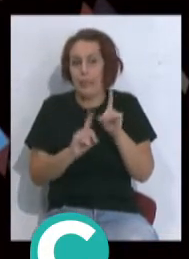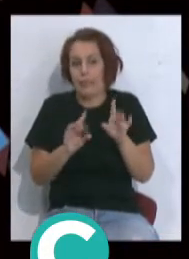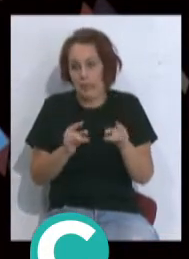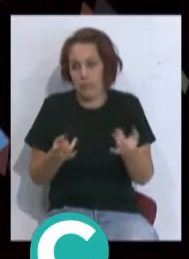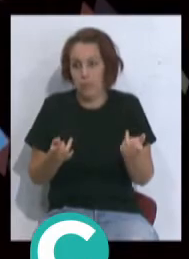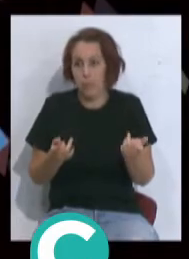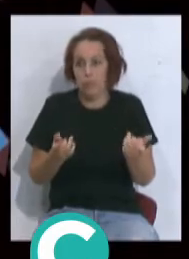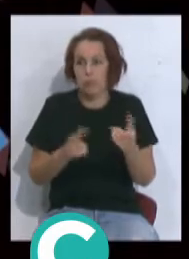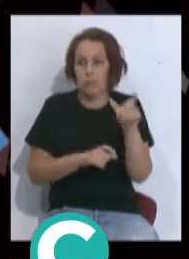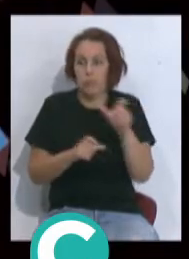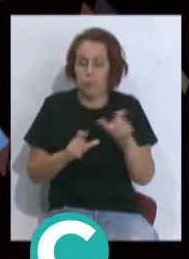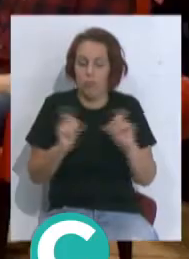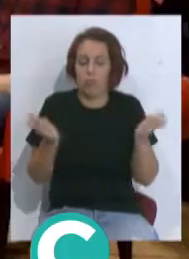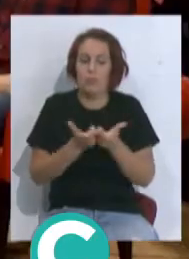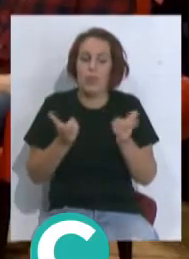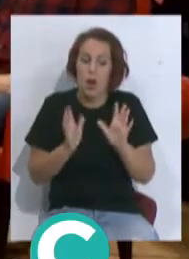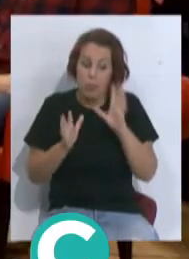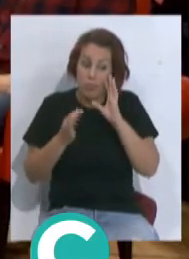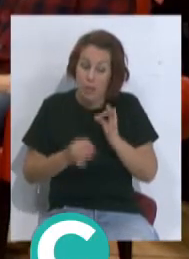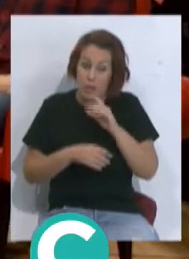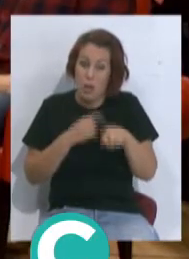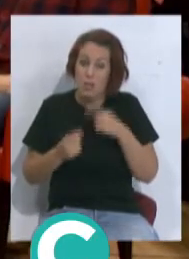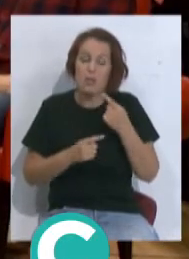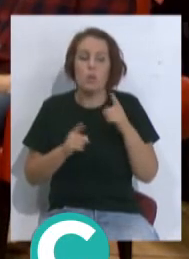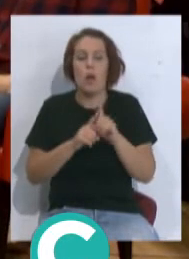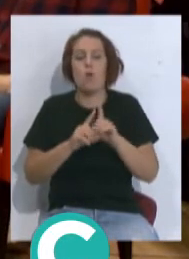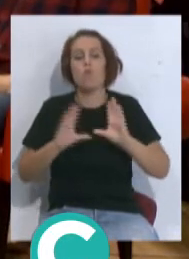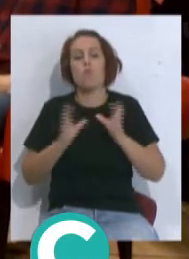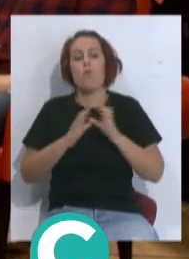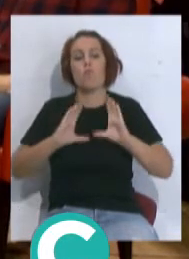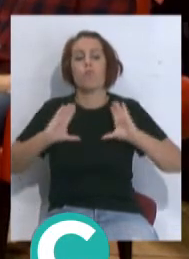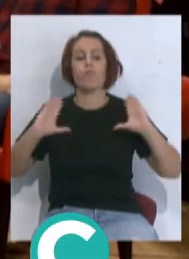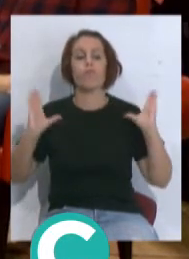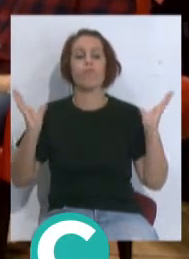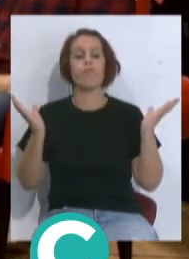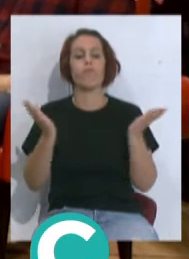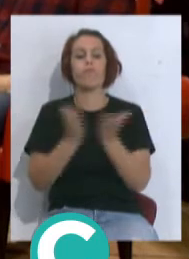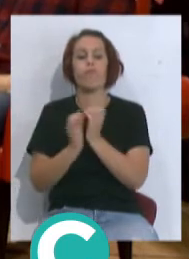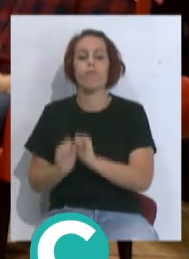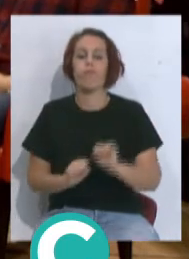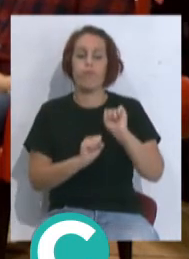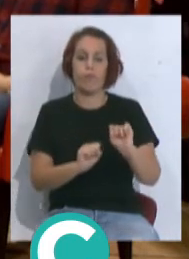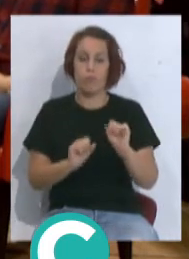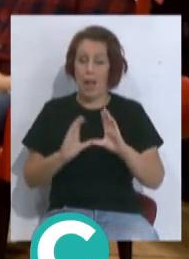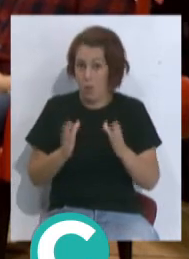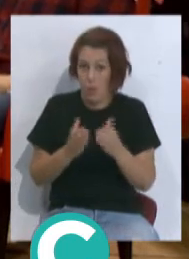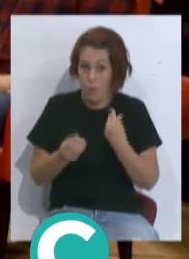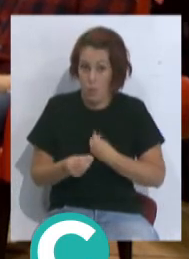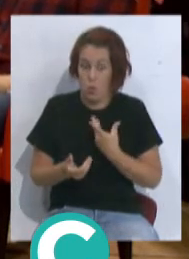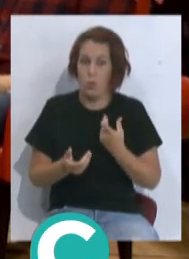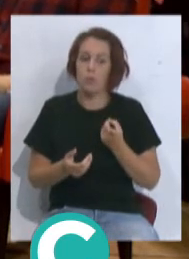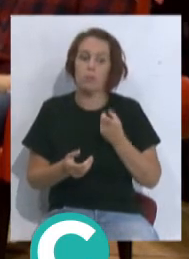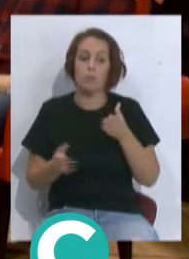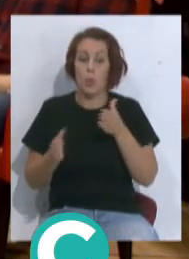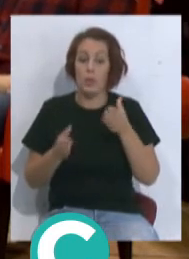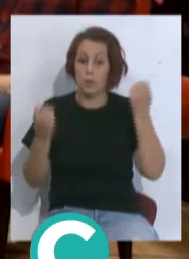evidentemente te reúne con gente, pero realmente después es como tu grupo burbuja, ¿no? esas agrupaciones. No, incluso el mejor momento para